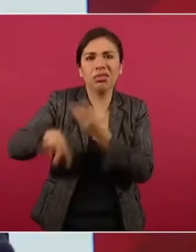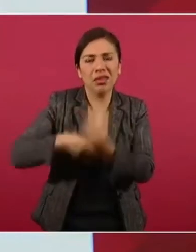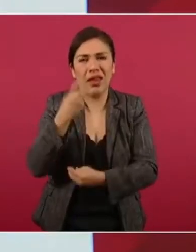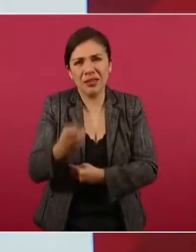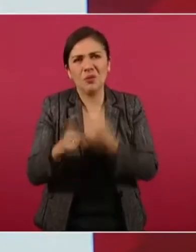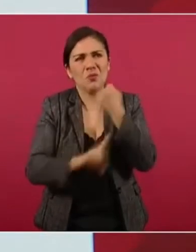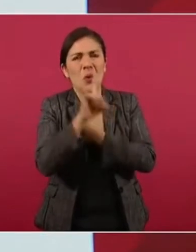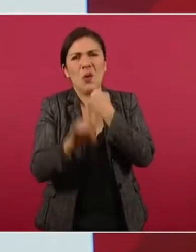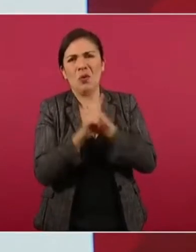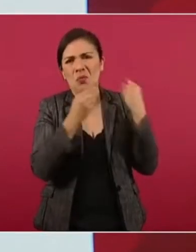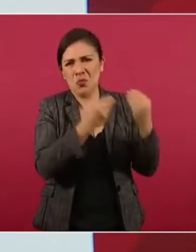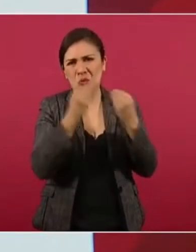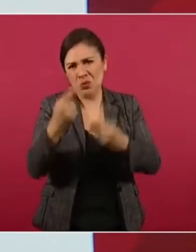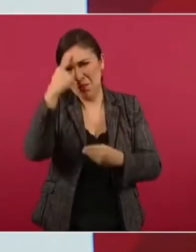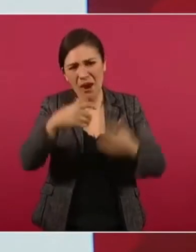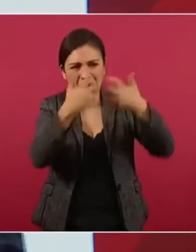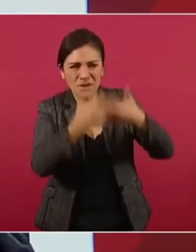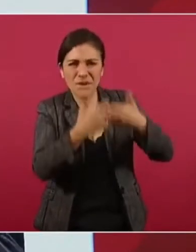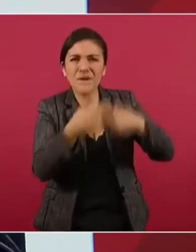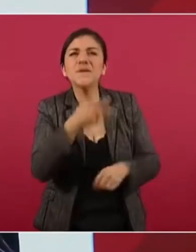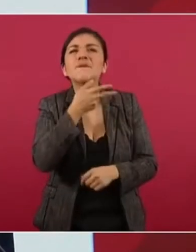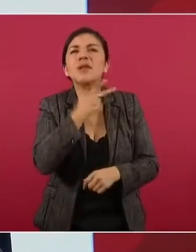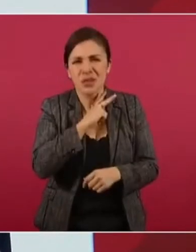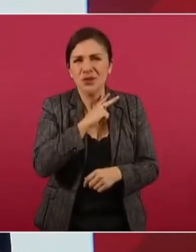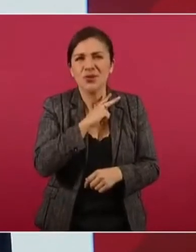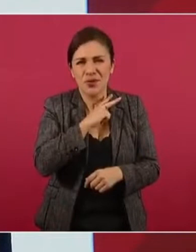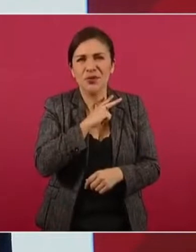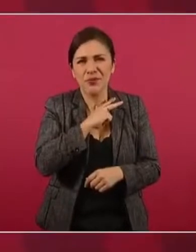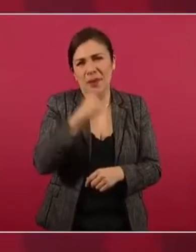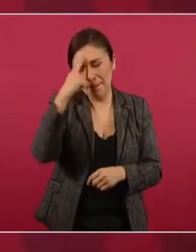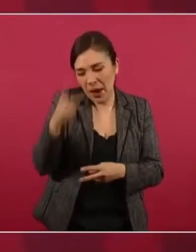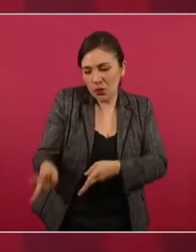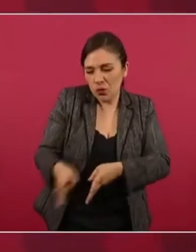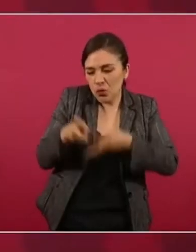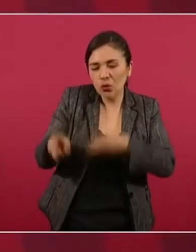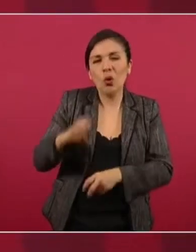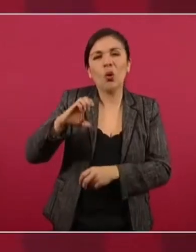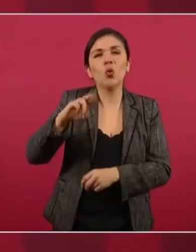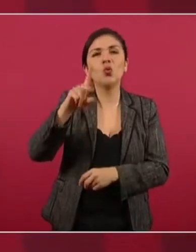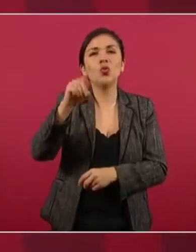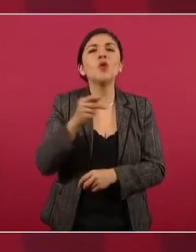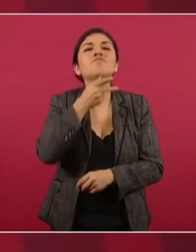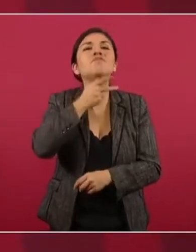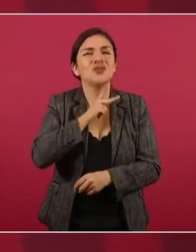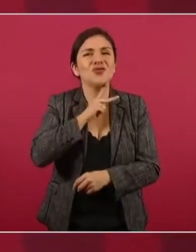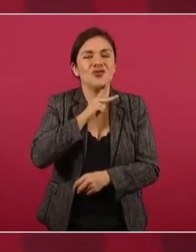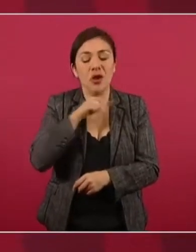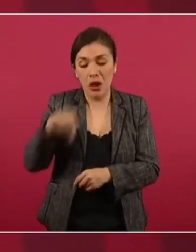de crisis en la producción, en la extracción de crudo, sí,